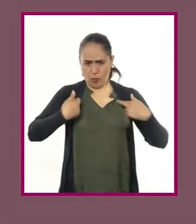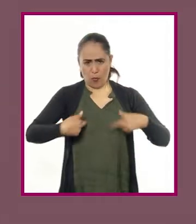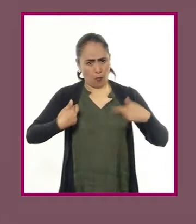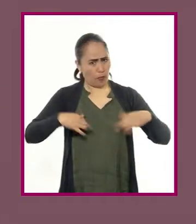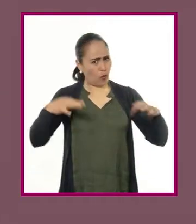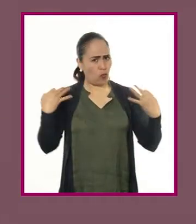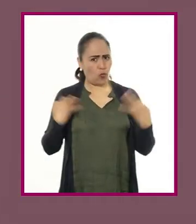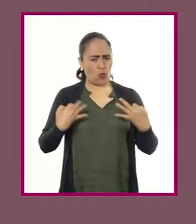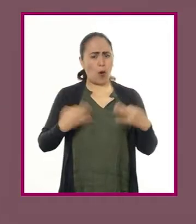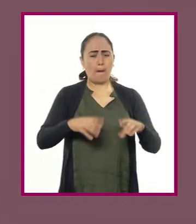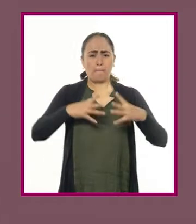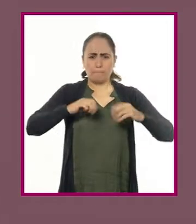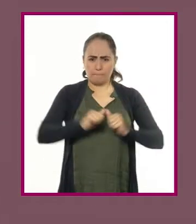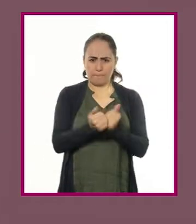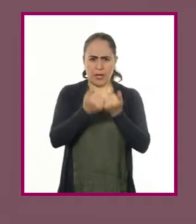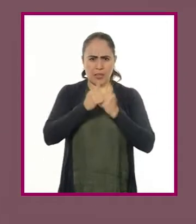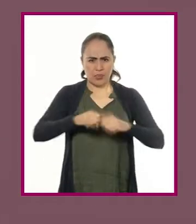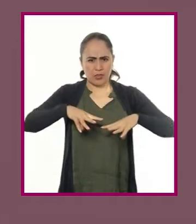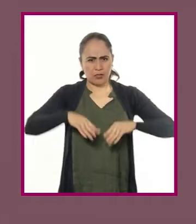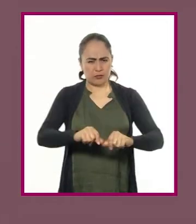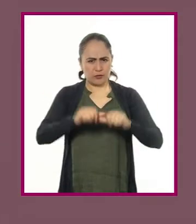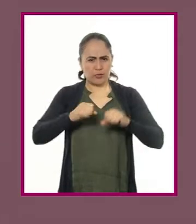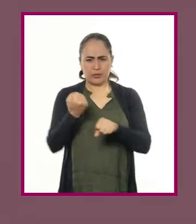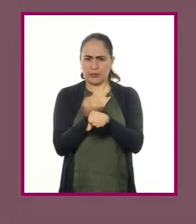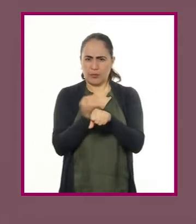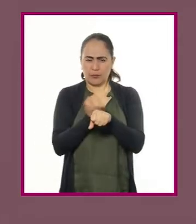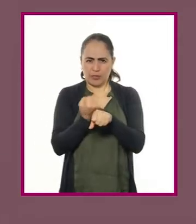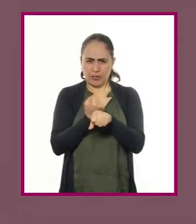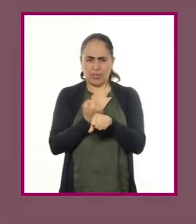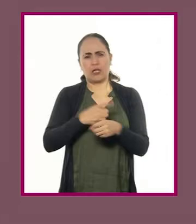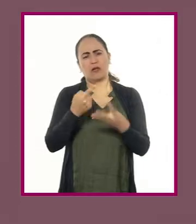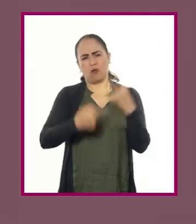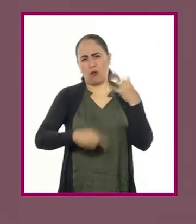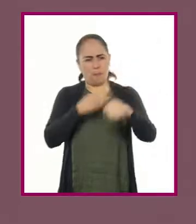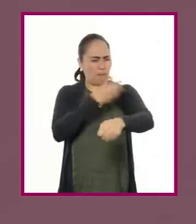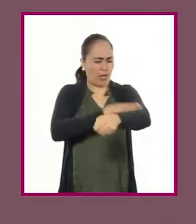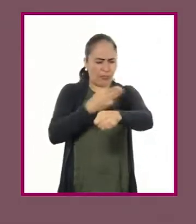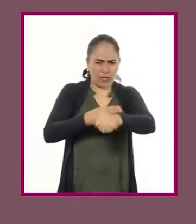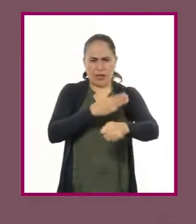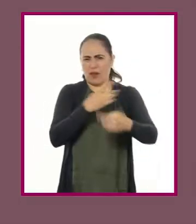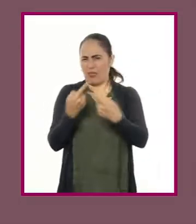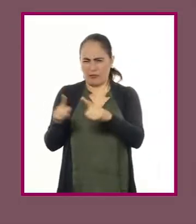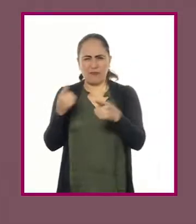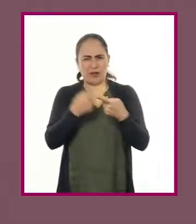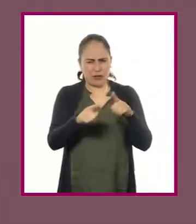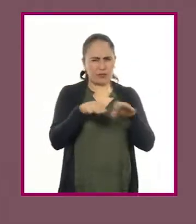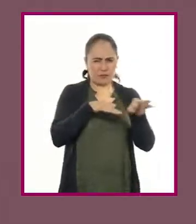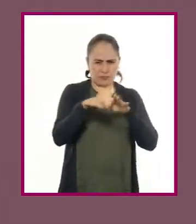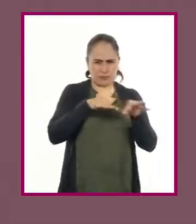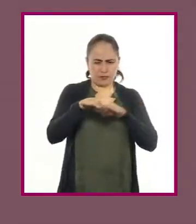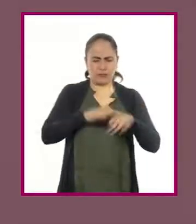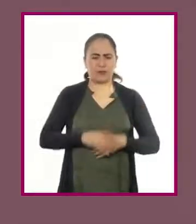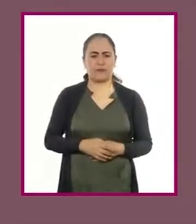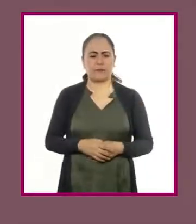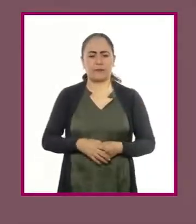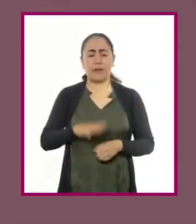panaderos, carpinteros y zapateros, entre otros oficios. La población mayoritaria en la Nueva España